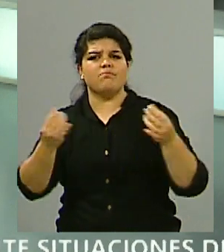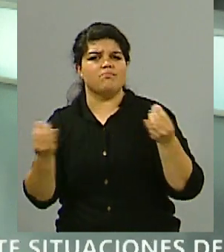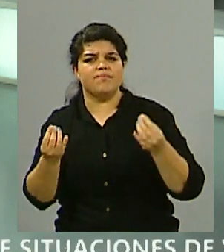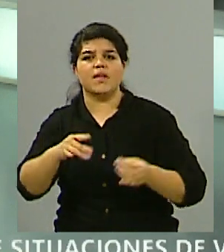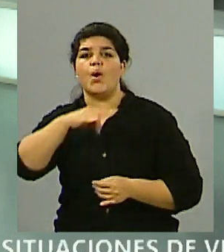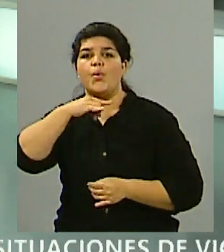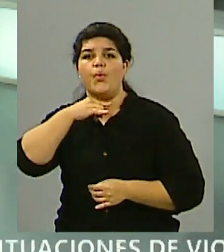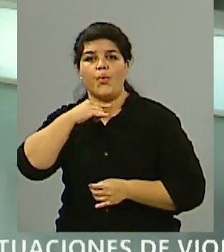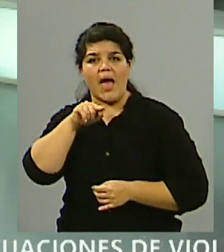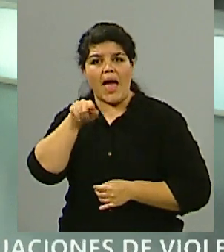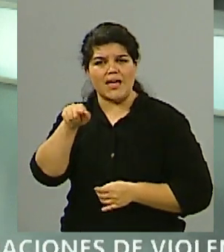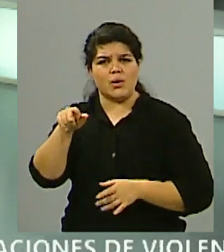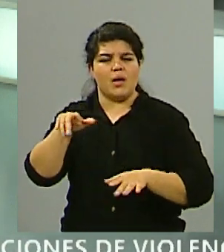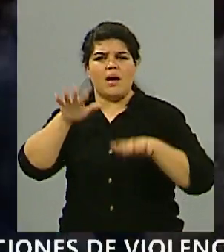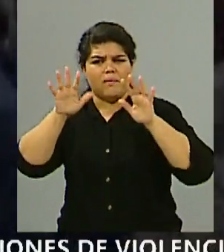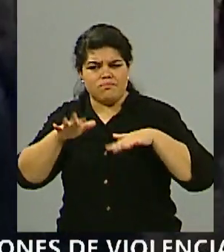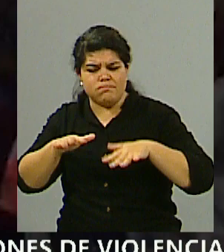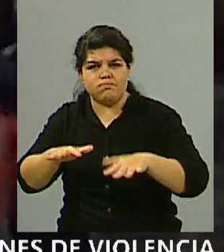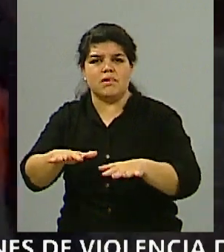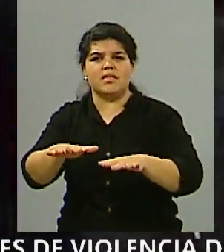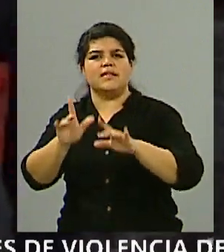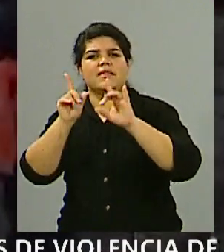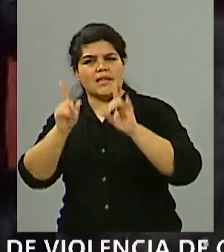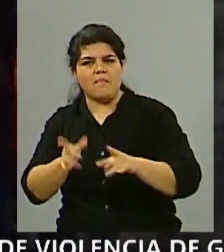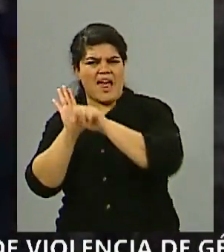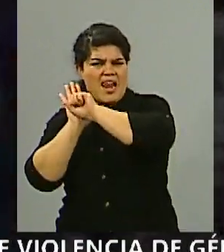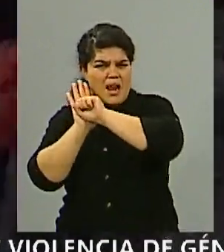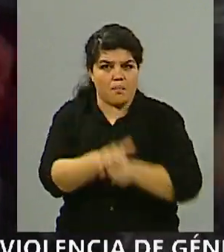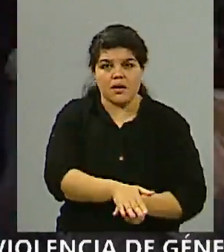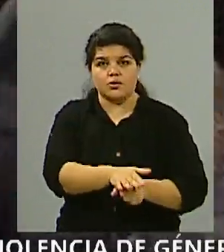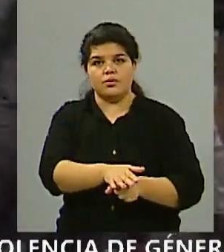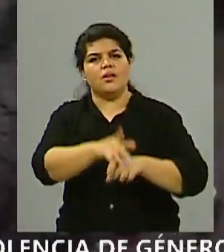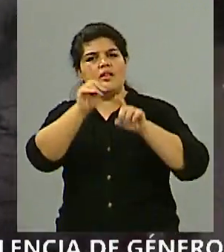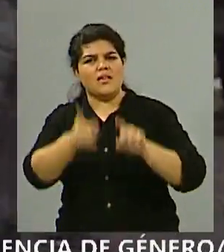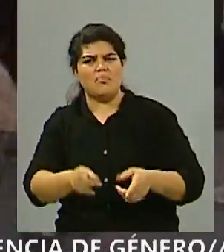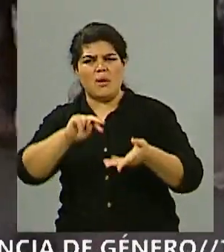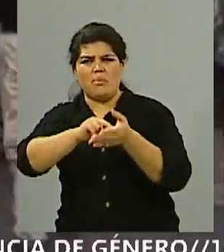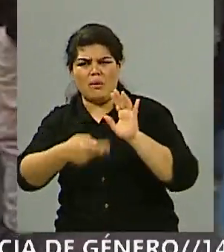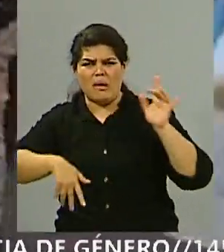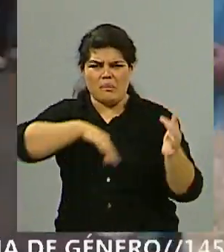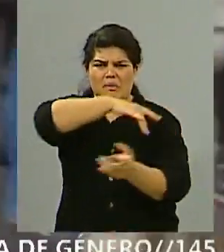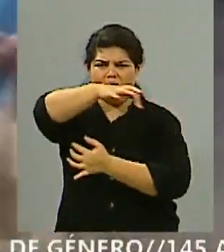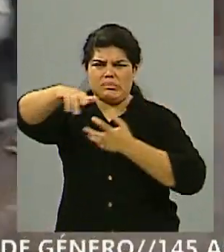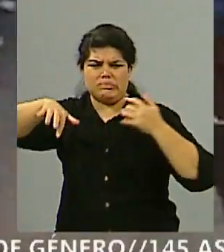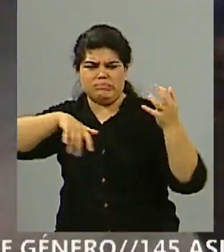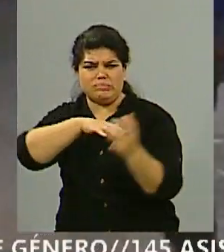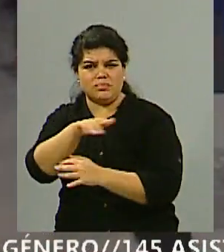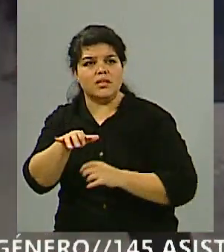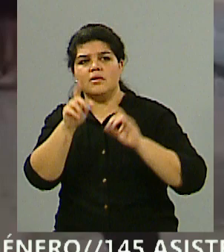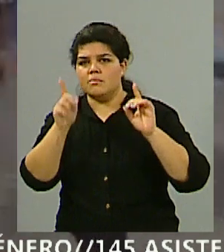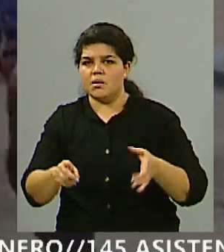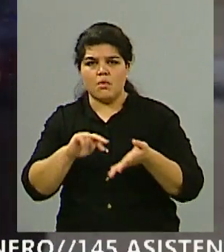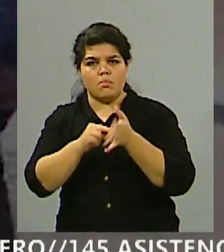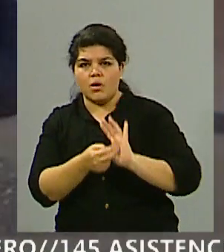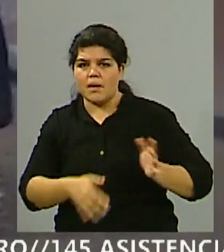con manifestaciones, con represión, con una situación de conflicto que estamos viendo imágenes de estos incidentes que se